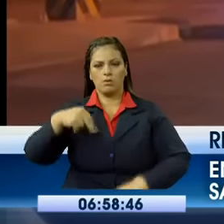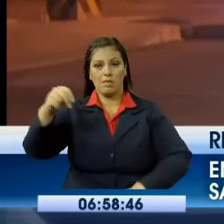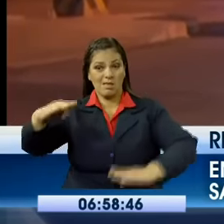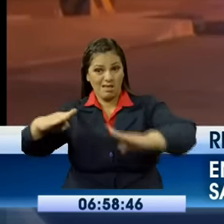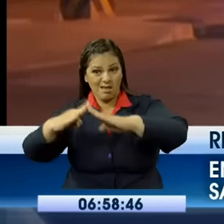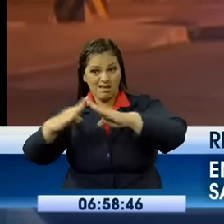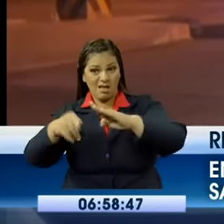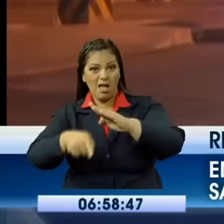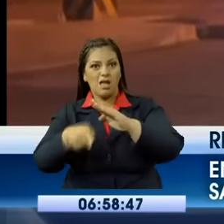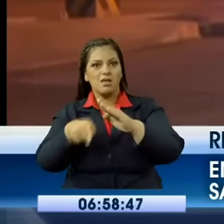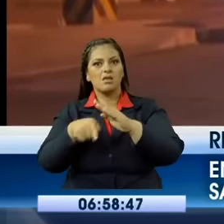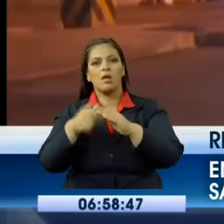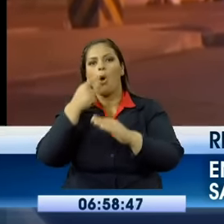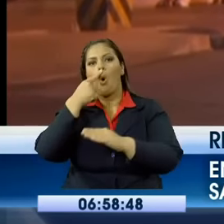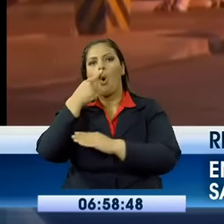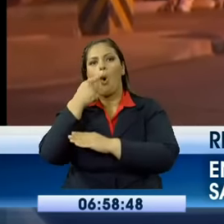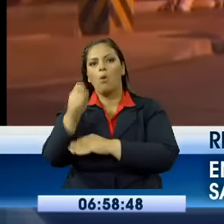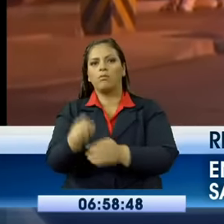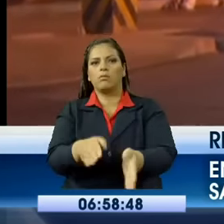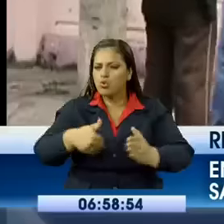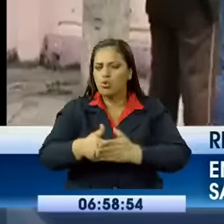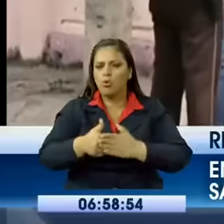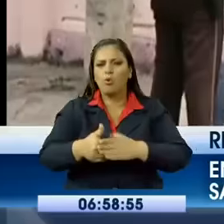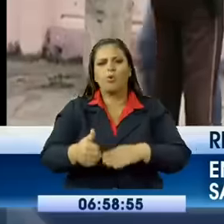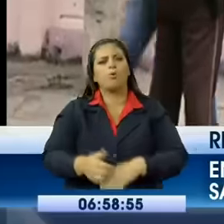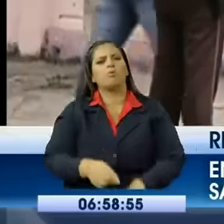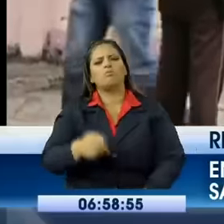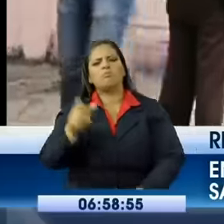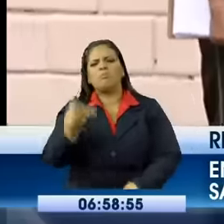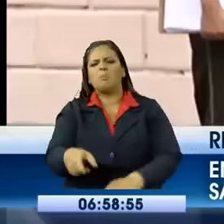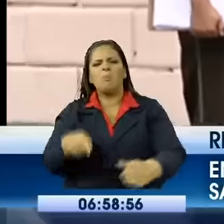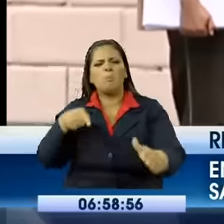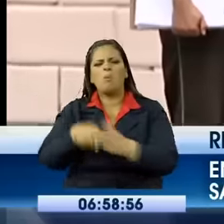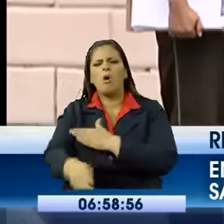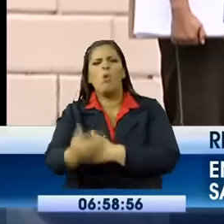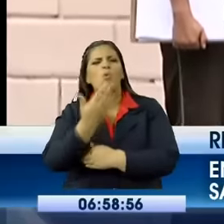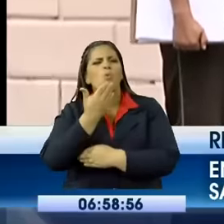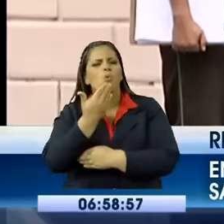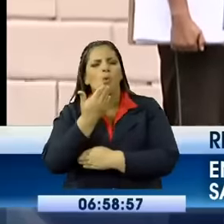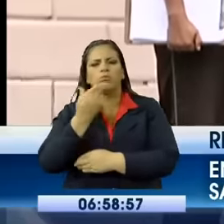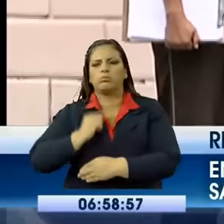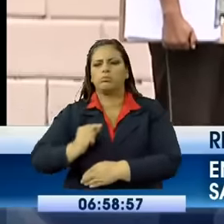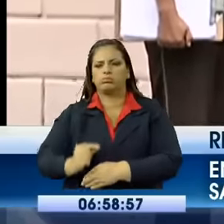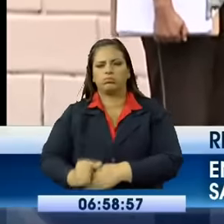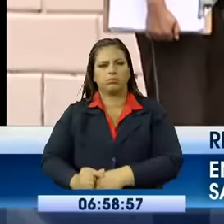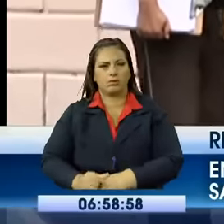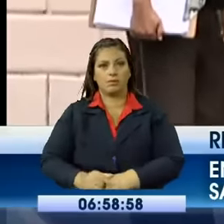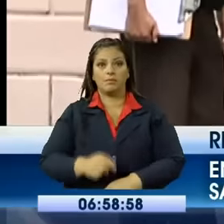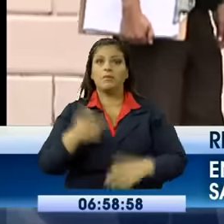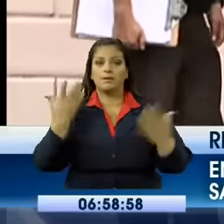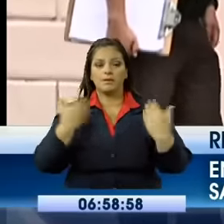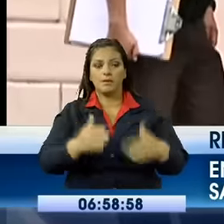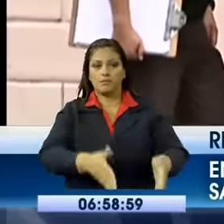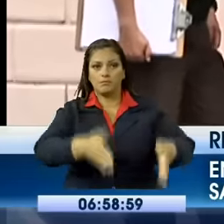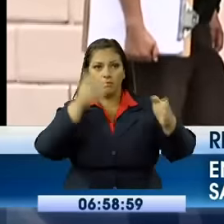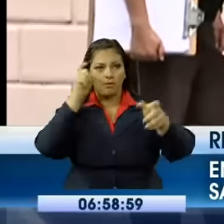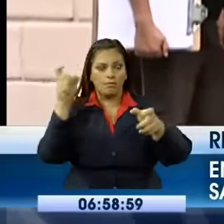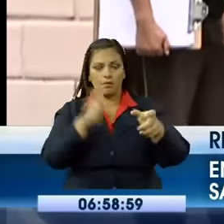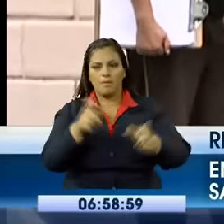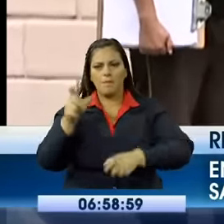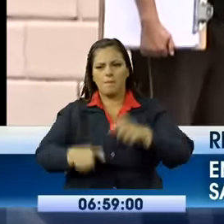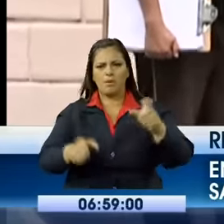las causas del hecho, fue realizada por la Fiscalía. Existen varias personas retenidas. El